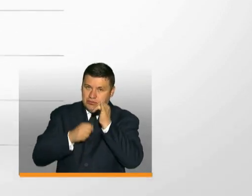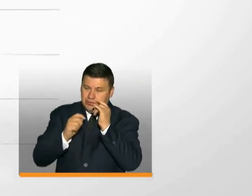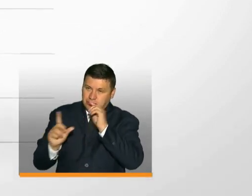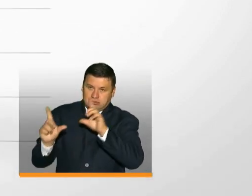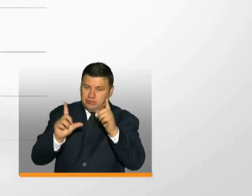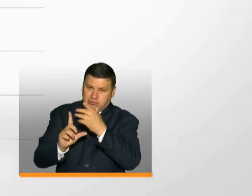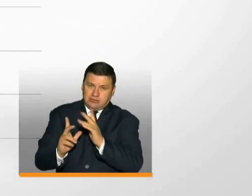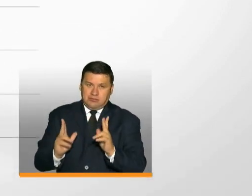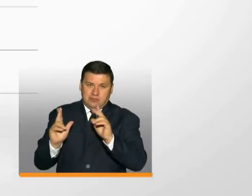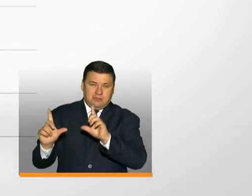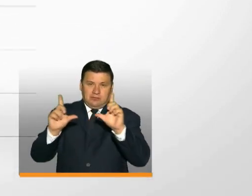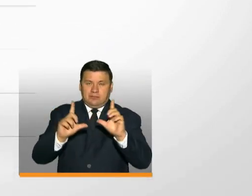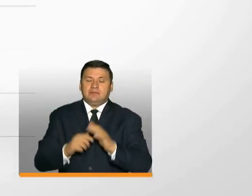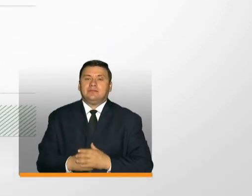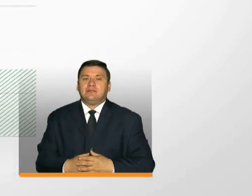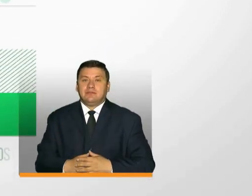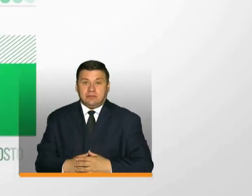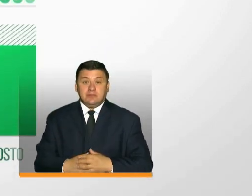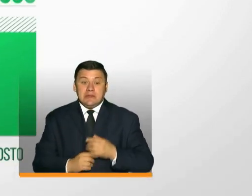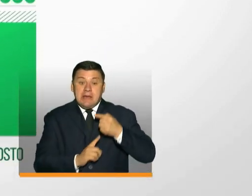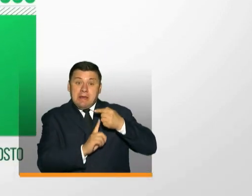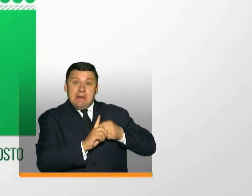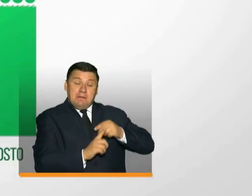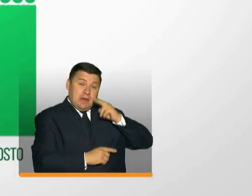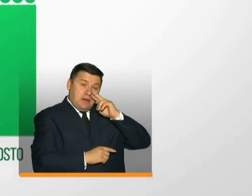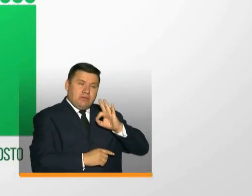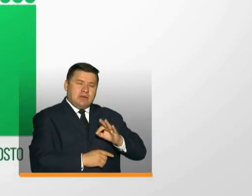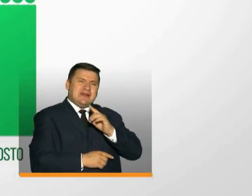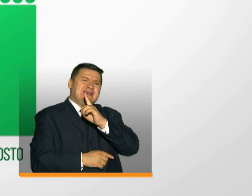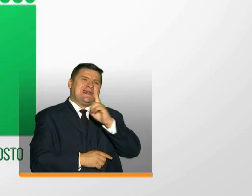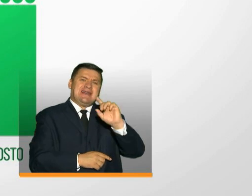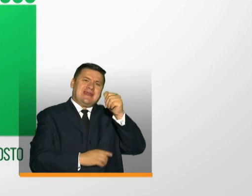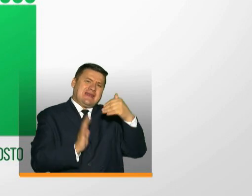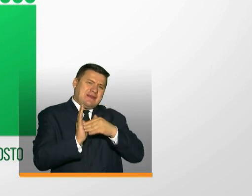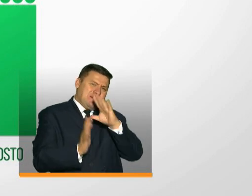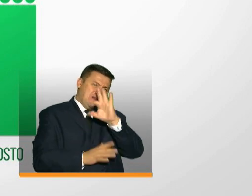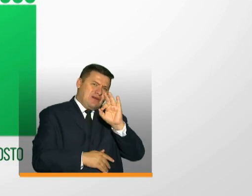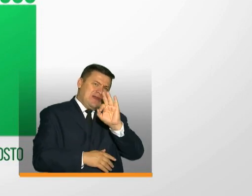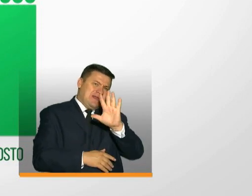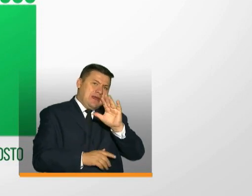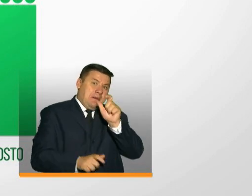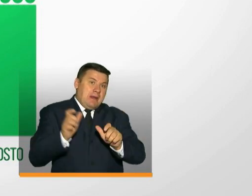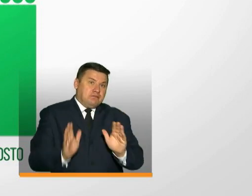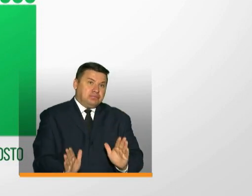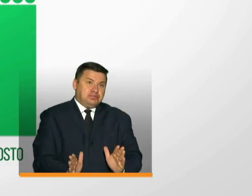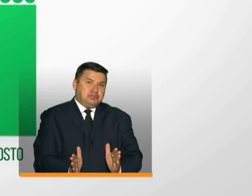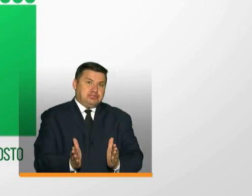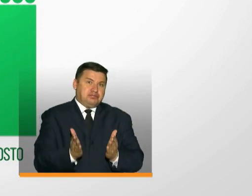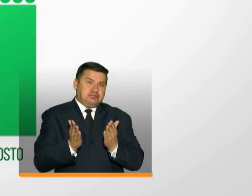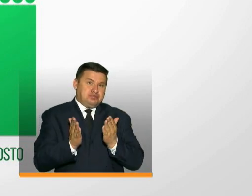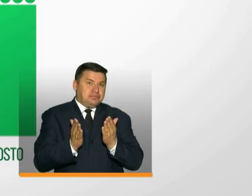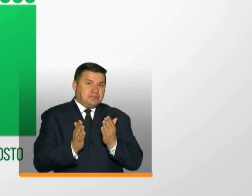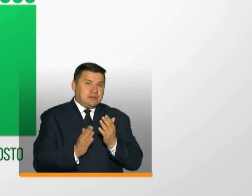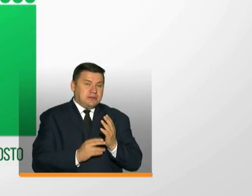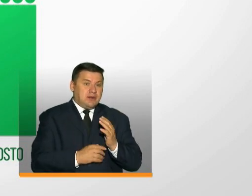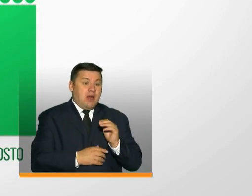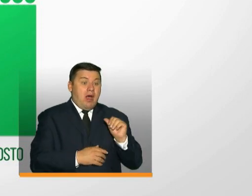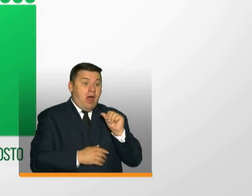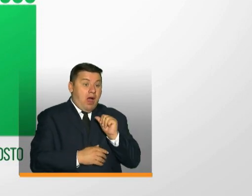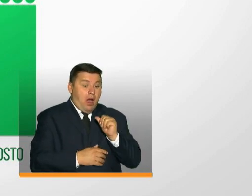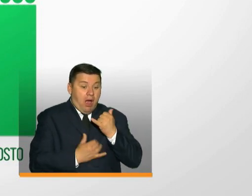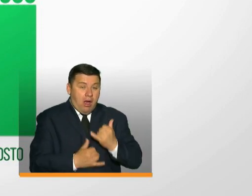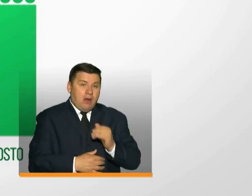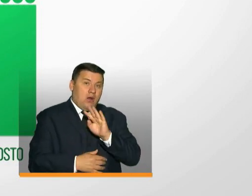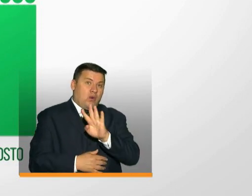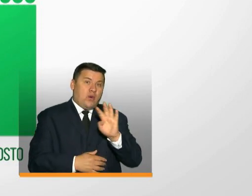donde podemos ver que en el mes de julio tuvimos 110.535 recuperados. En lo que va corrido de agosto vamos